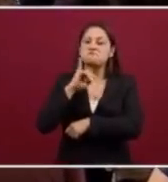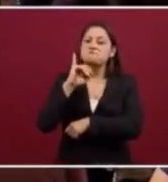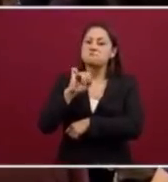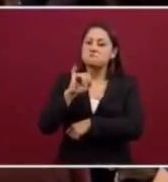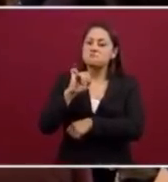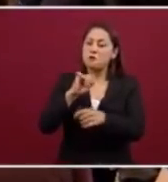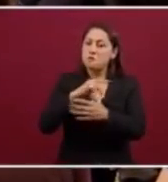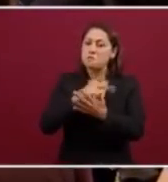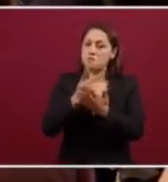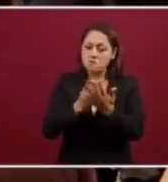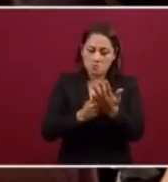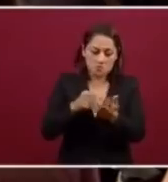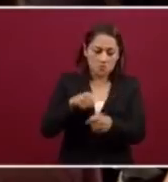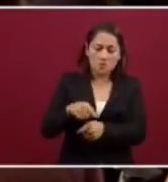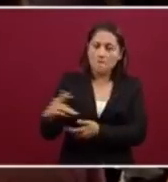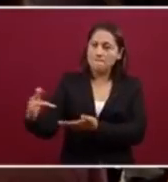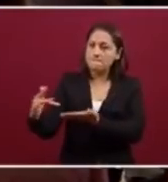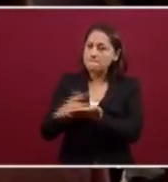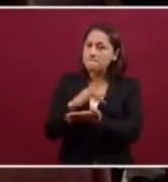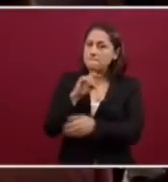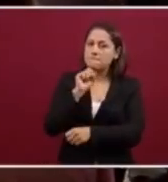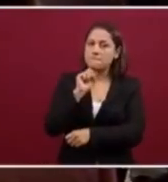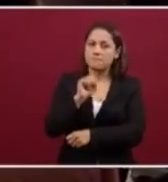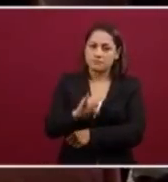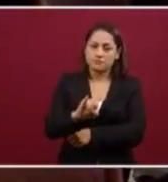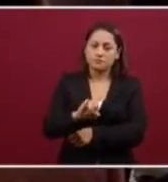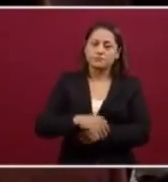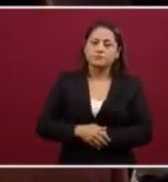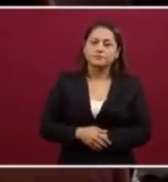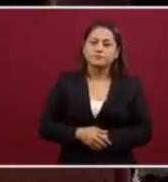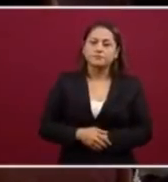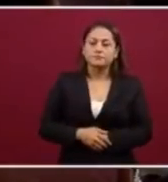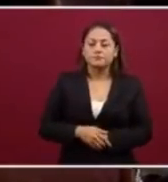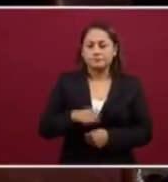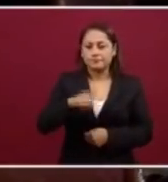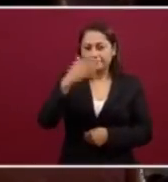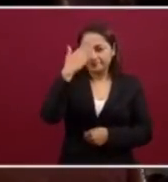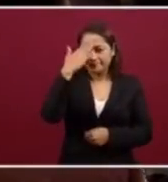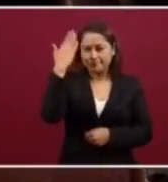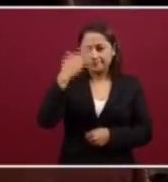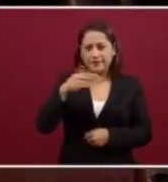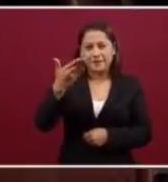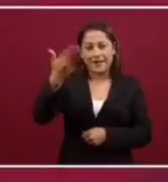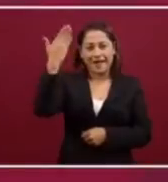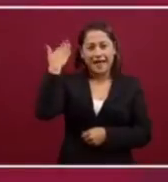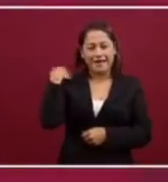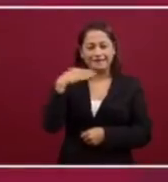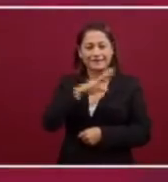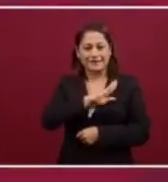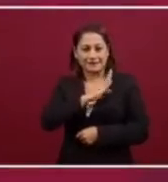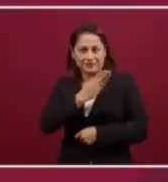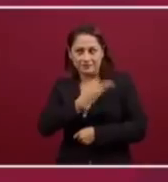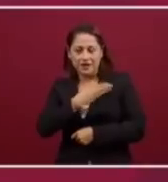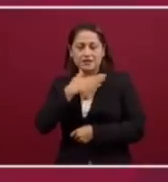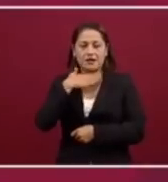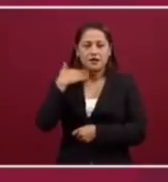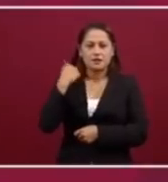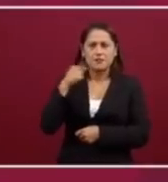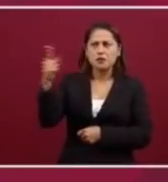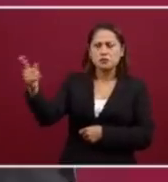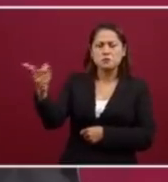buena estrategia, hay que participar. Ya lo habían hecho, como ustedes recordarán, España y Alemania. Ahora es la Unión